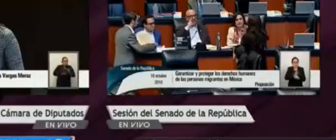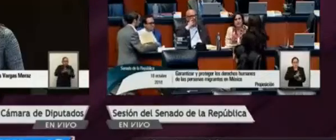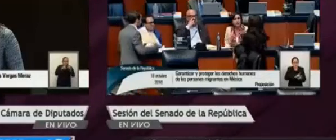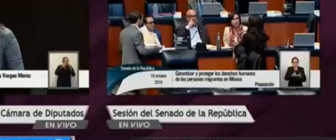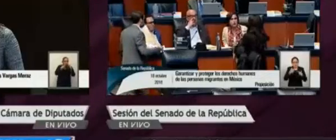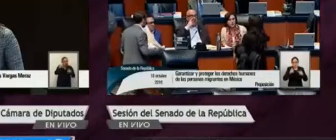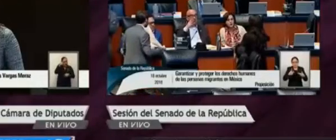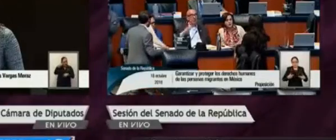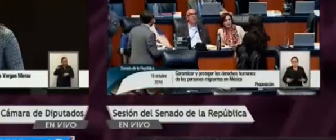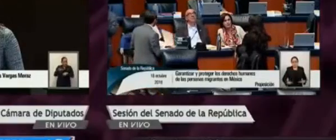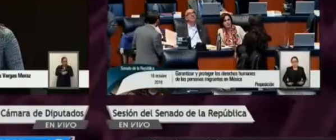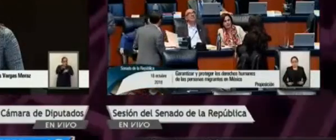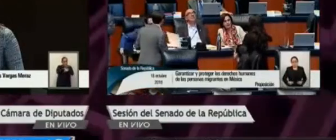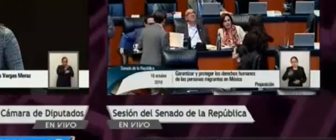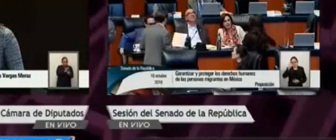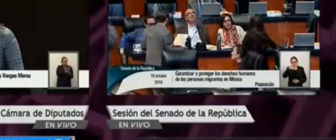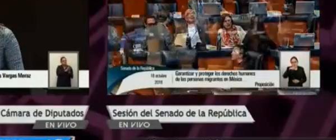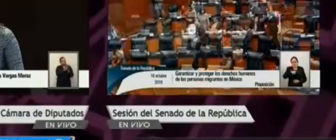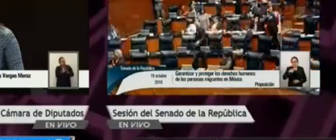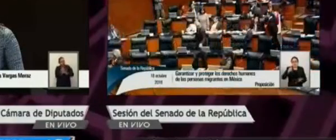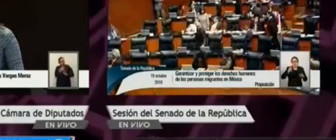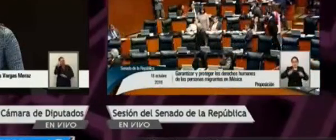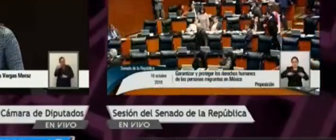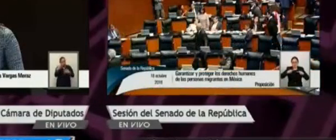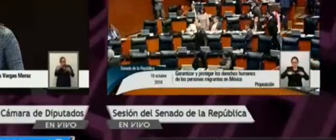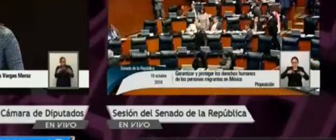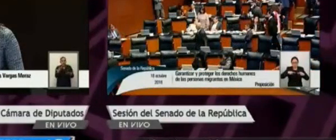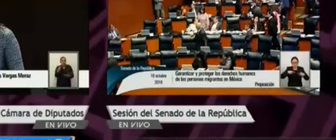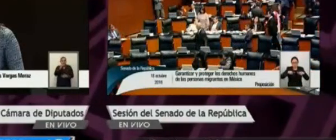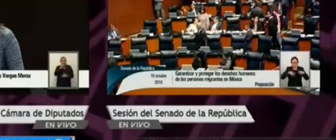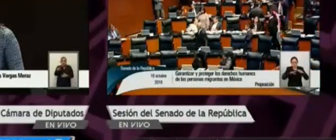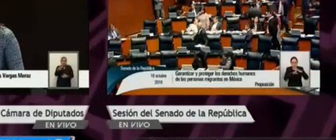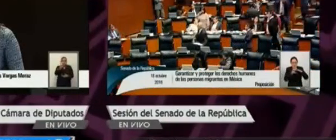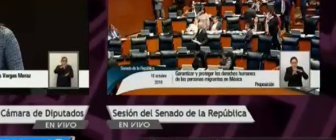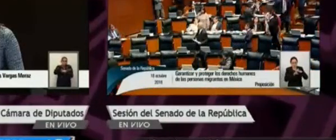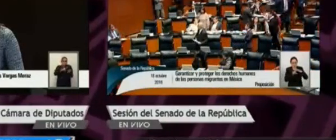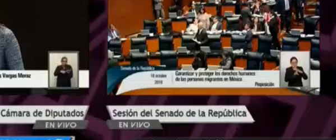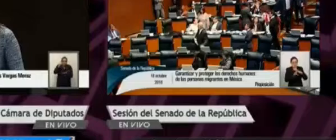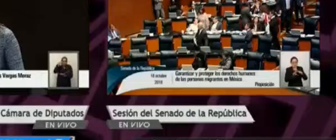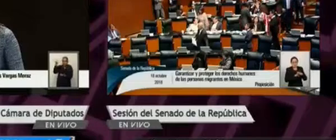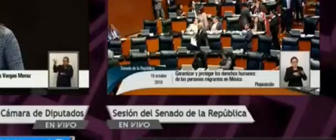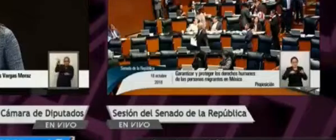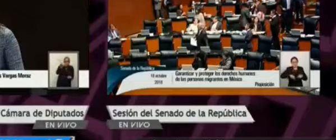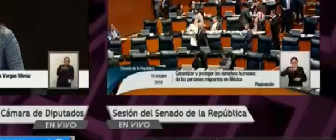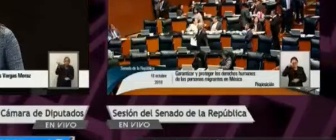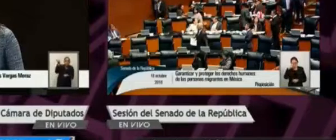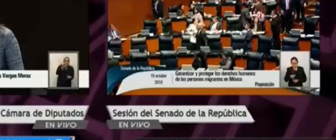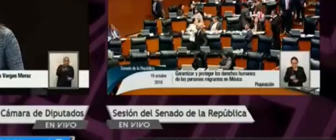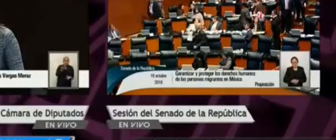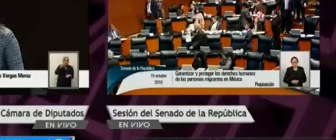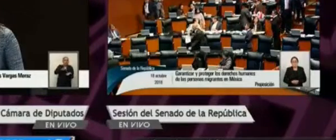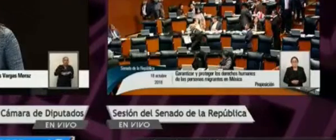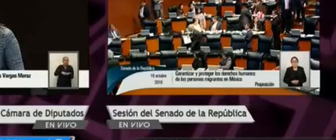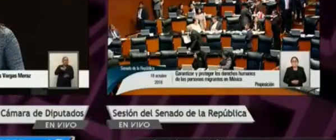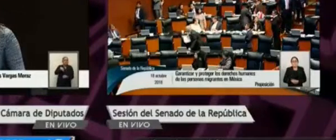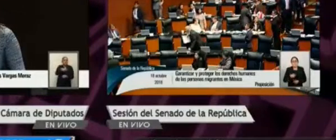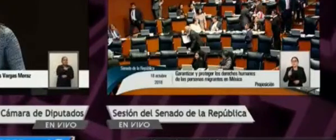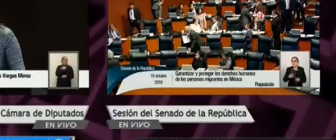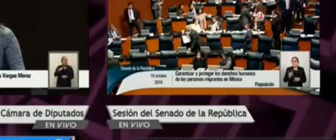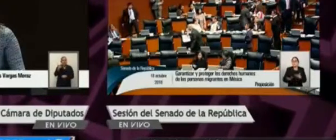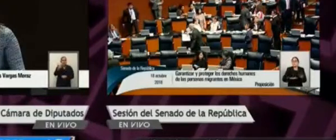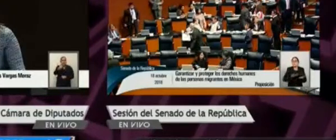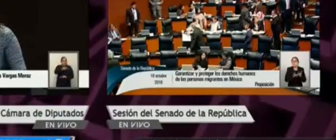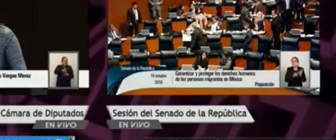regularización y así mismo se analicen los costos de importación, considerando la precaria situación económica que enfrenta